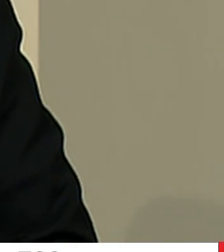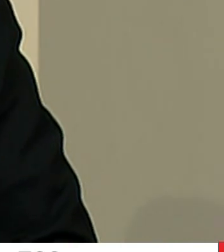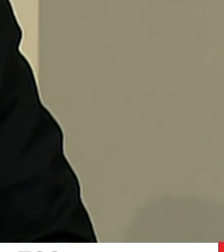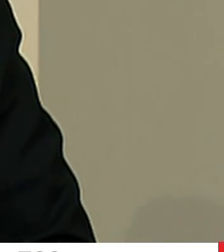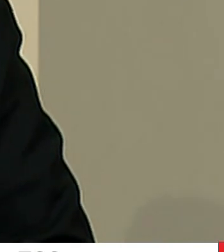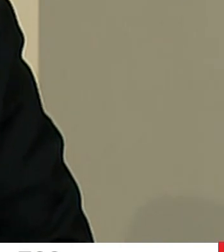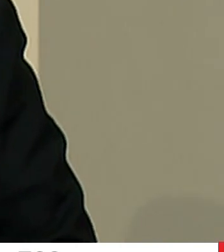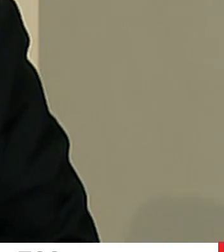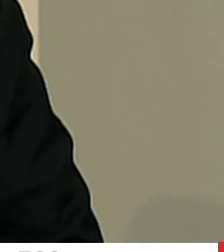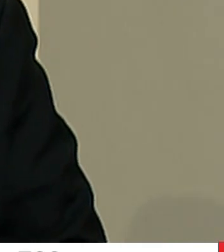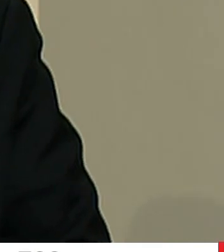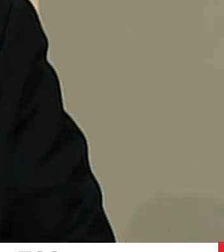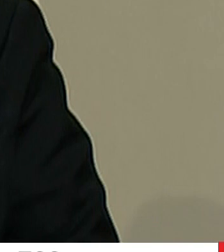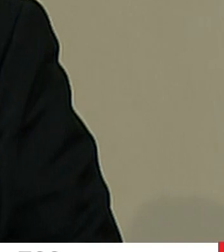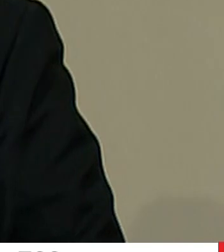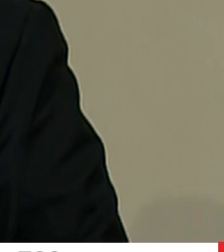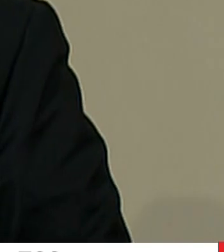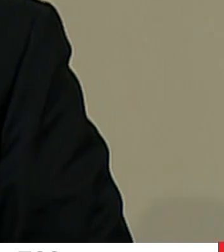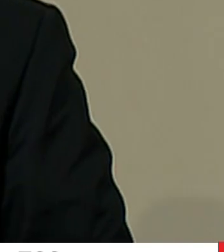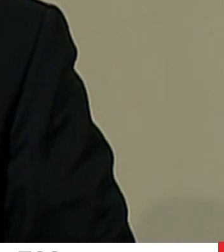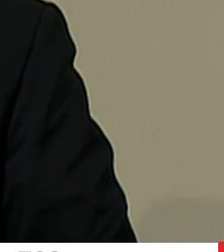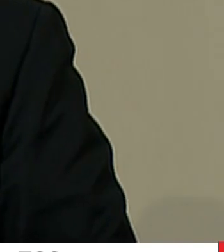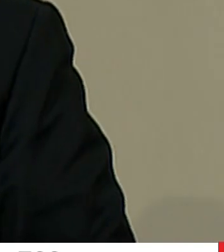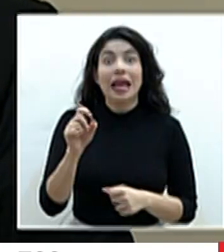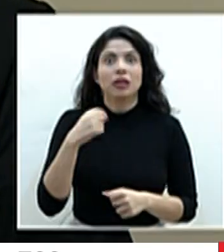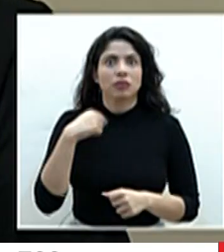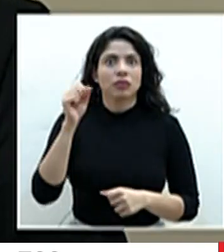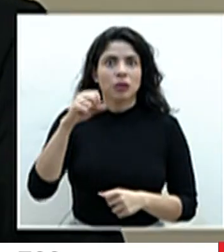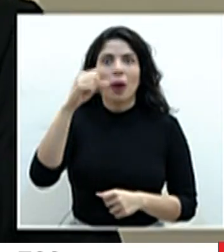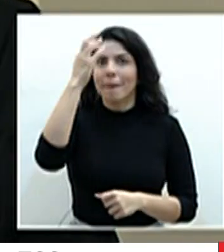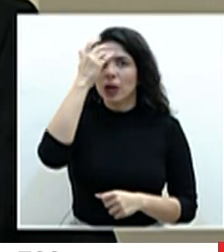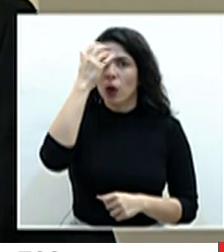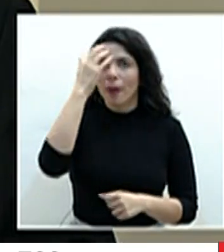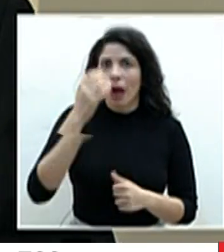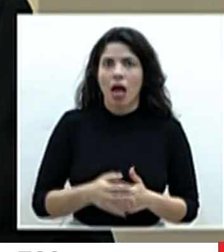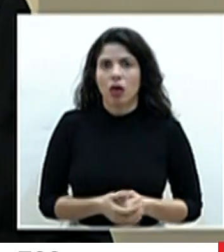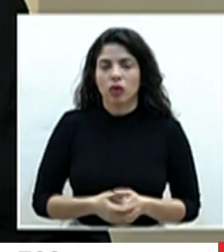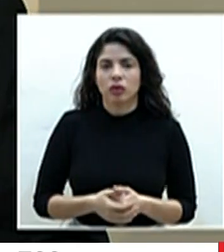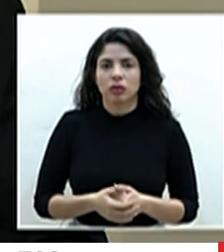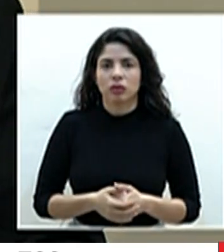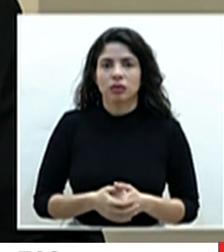pues ahí sí yo estaría preocupado.